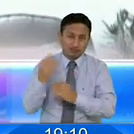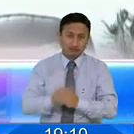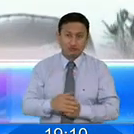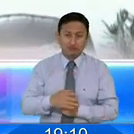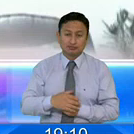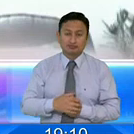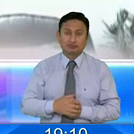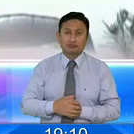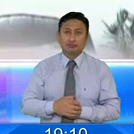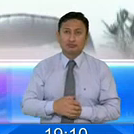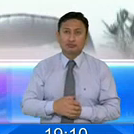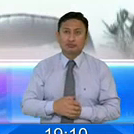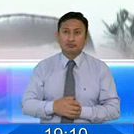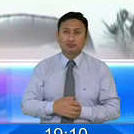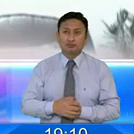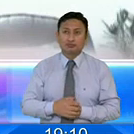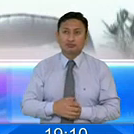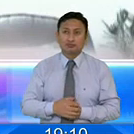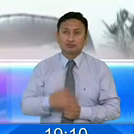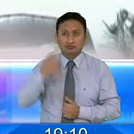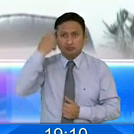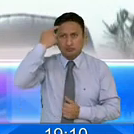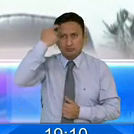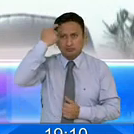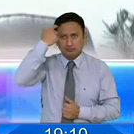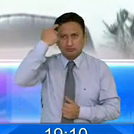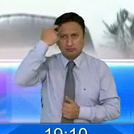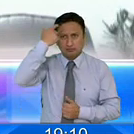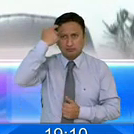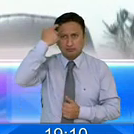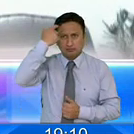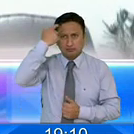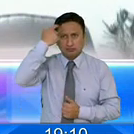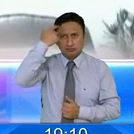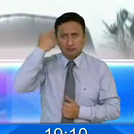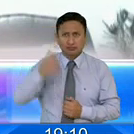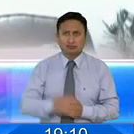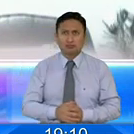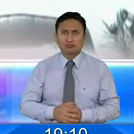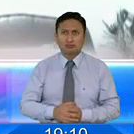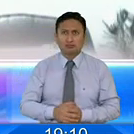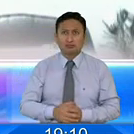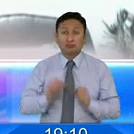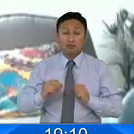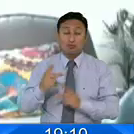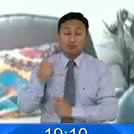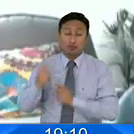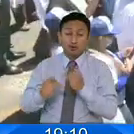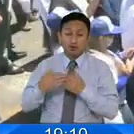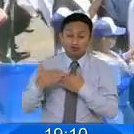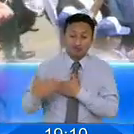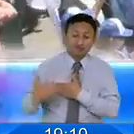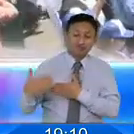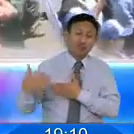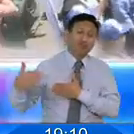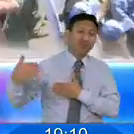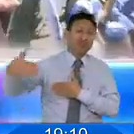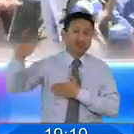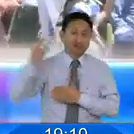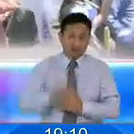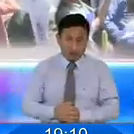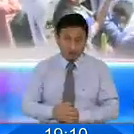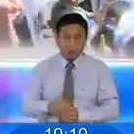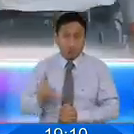torno a la legislación electoral, que pueden alargar los procesos muchísimo. Entonces,